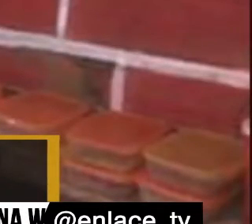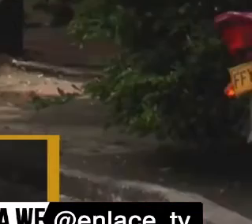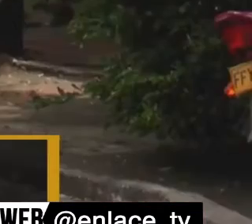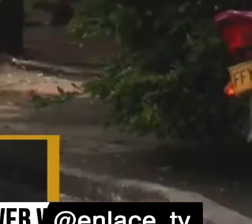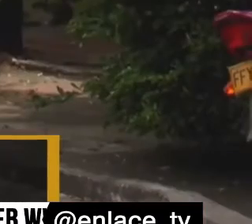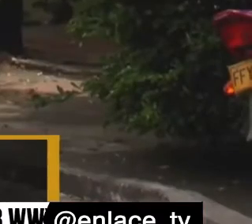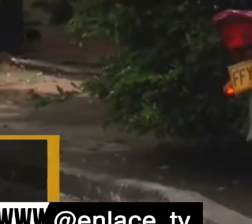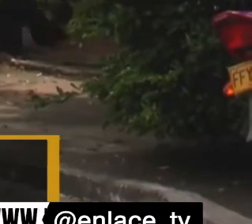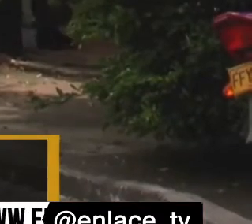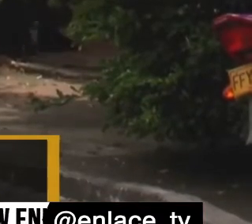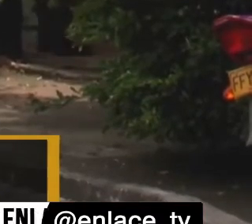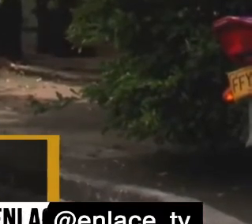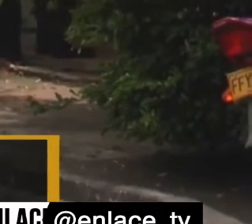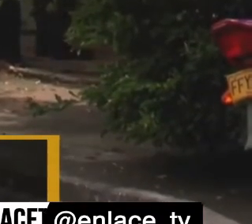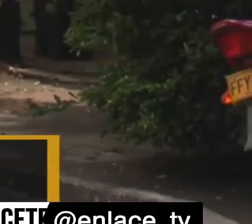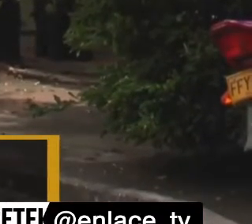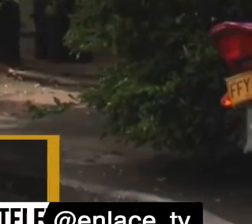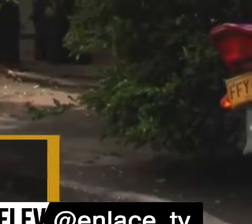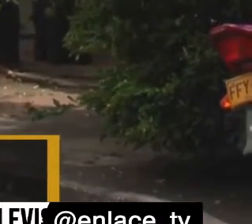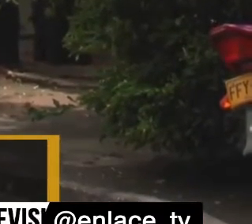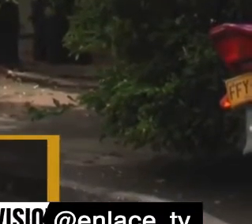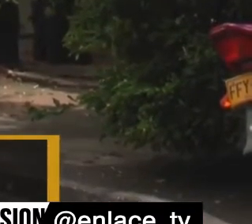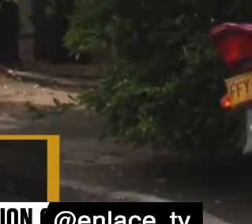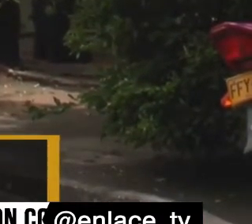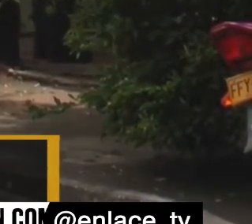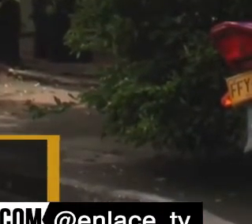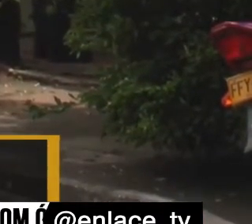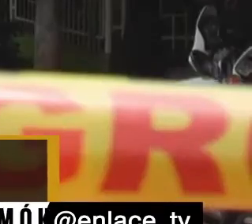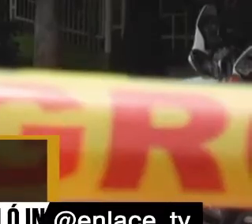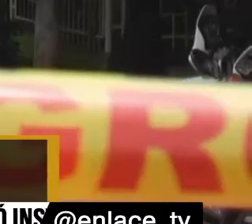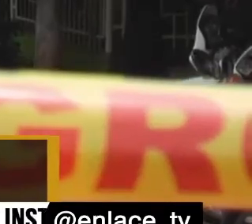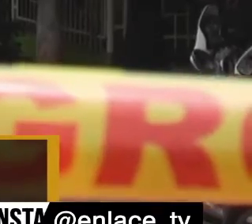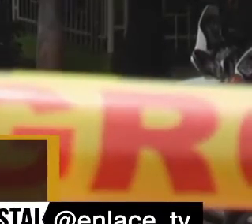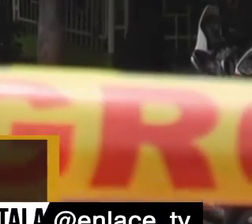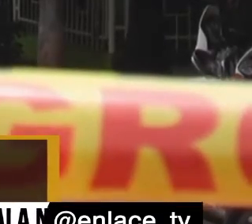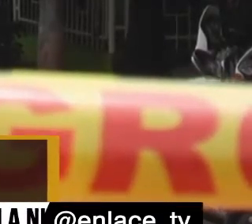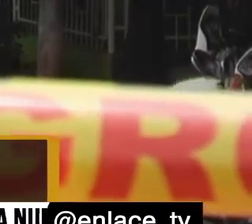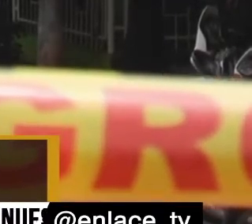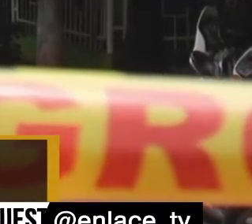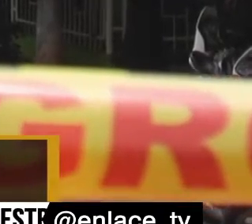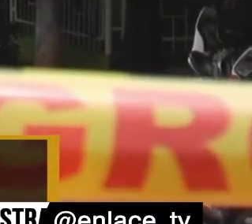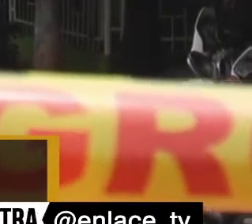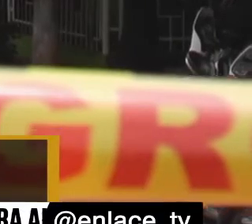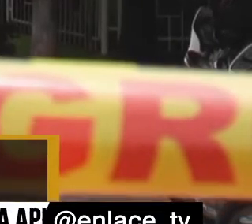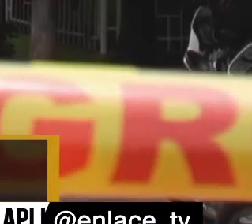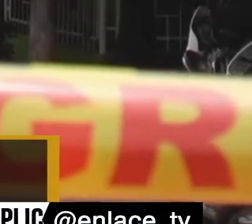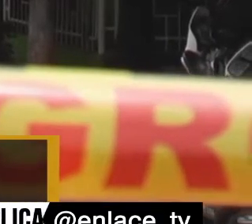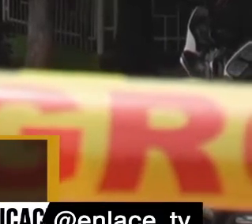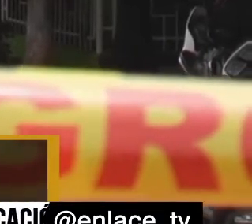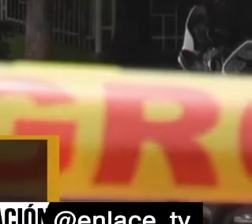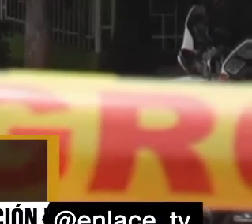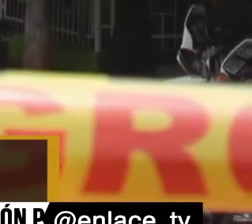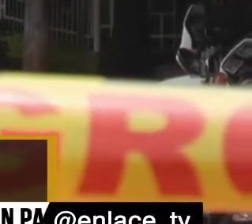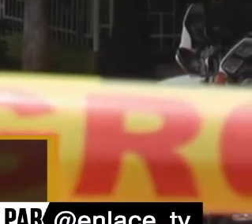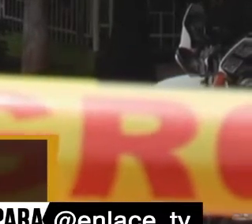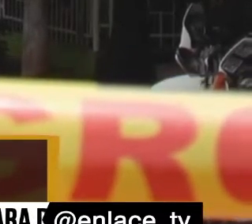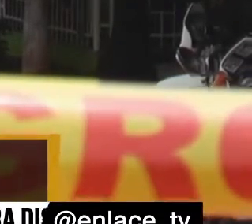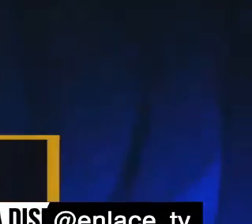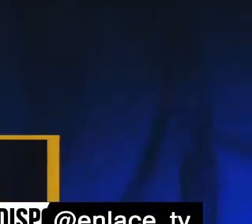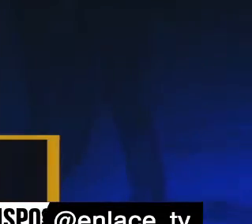cabeza. Enlace Noticias pudo conocer que las autoridades no han confirmado que se trate de un suicidio. También se supo que el arma disparada no se halló en el lugar de la